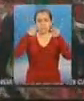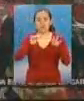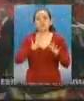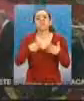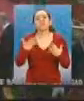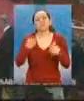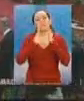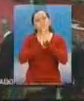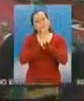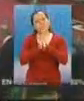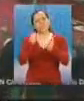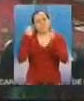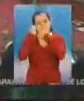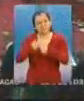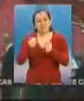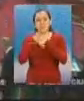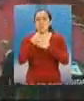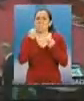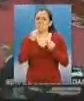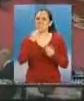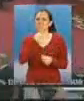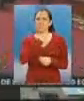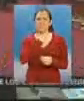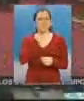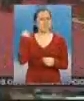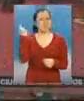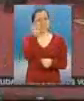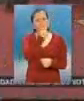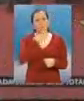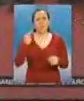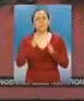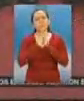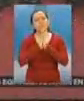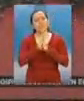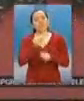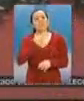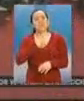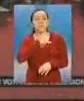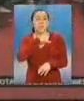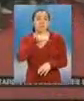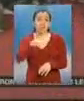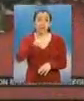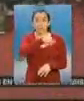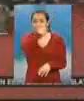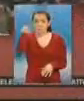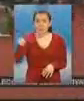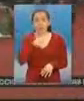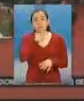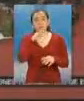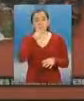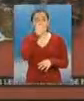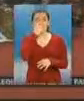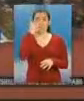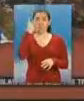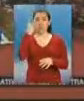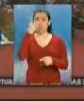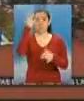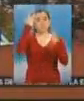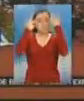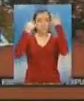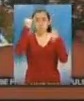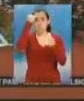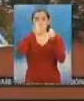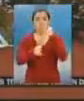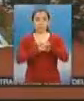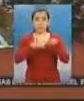contra el crimen organizado. Al referirse a estos temas presentes en el área, el mandatario que entregará el cargo en 42 días expresó que mientras